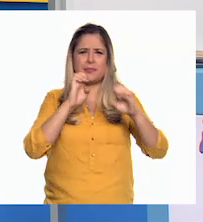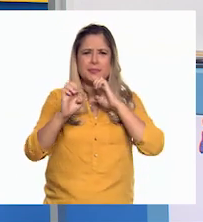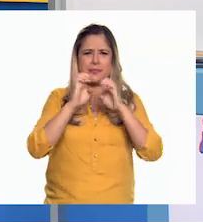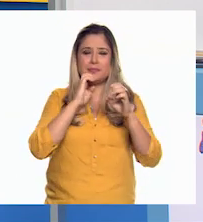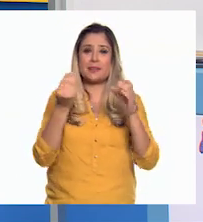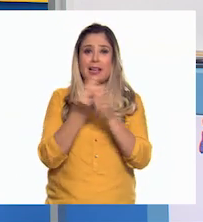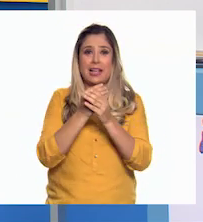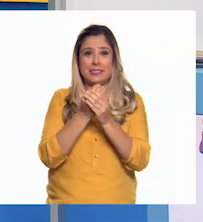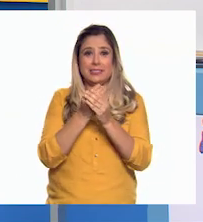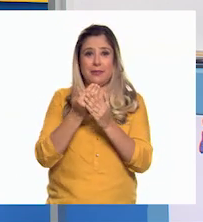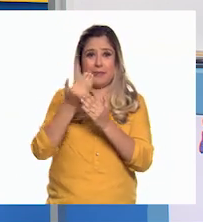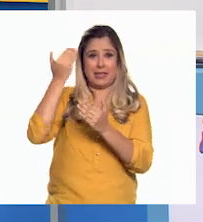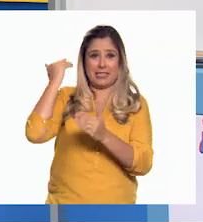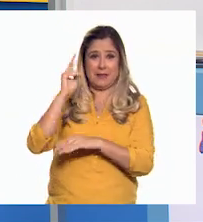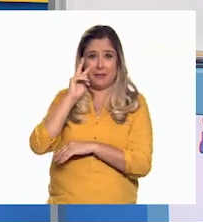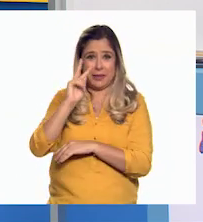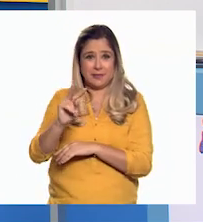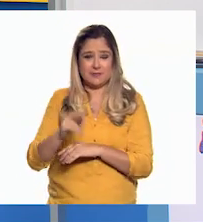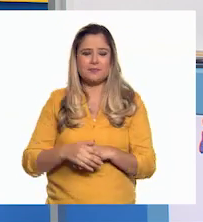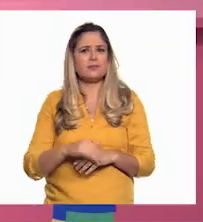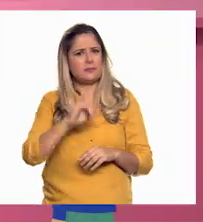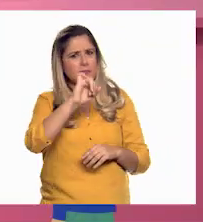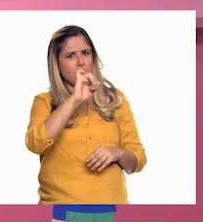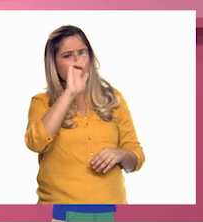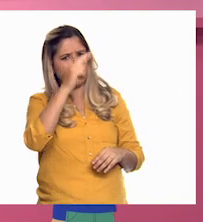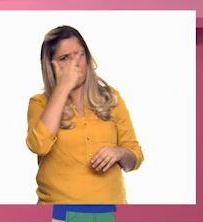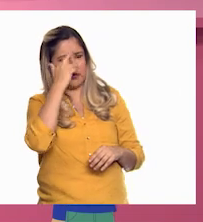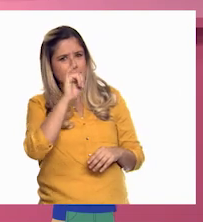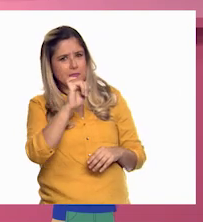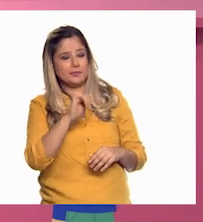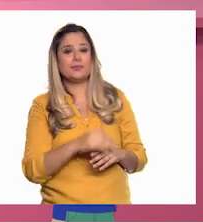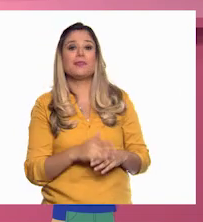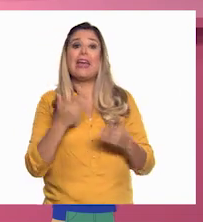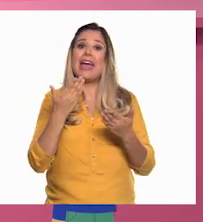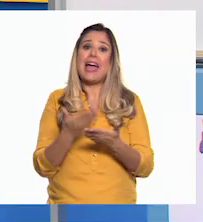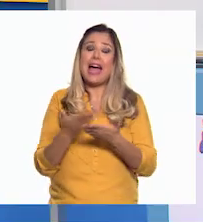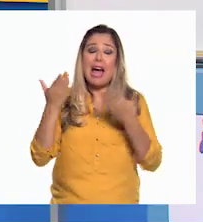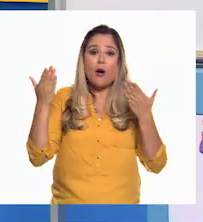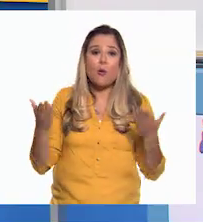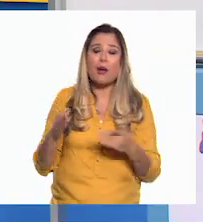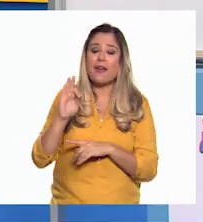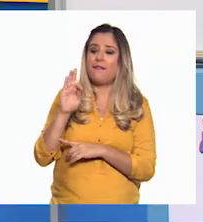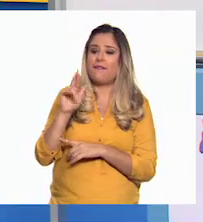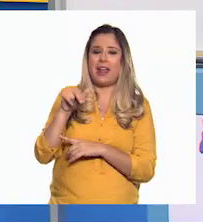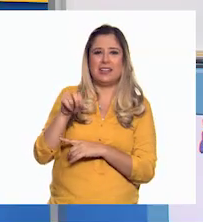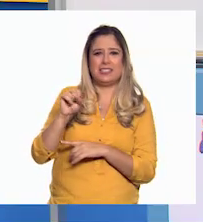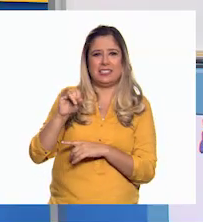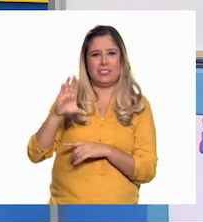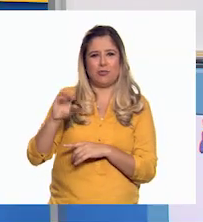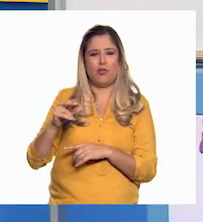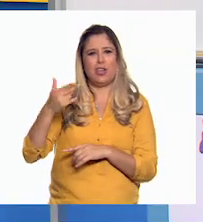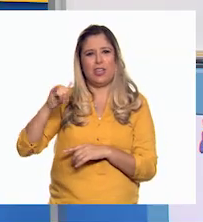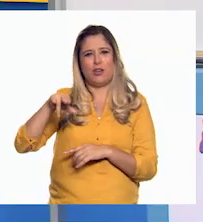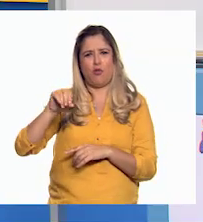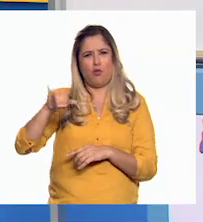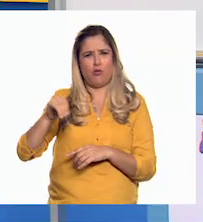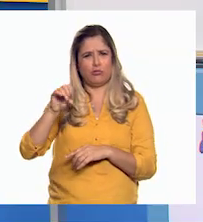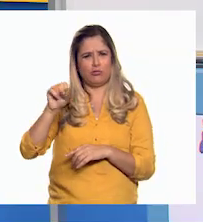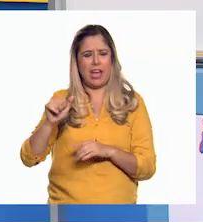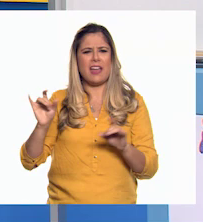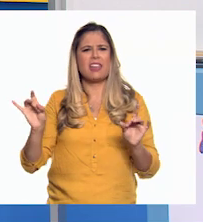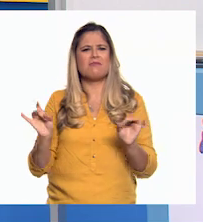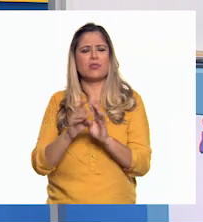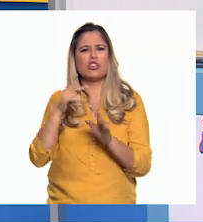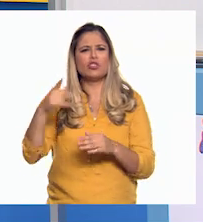clase pasada? Sí lo recordamos. Sí. En esa ocasión, Francisco Hinojosa se refirió a un hecho de su